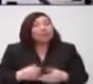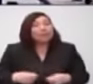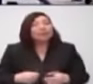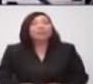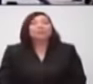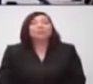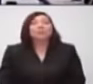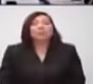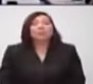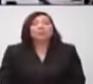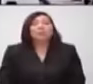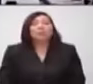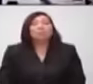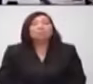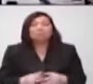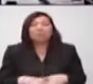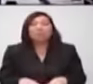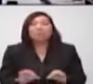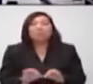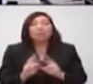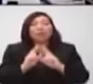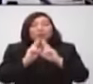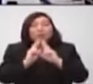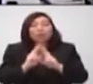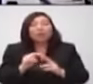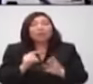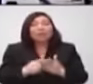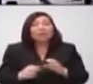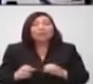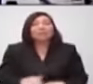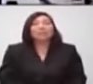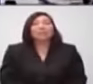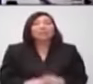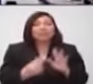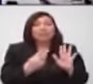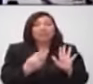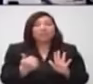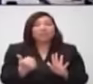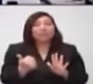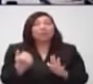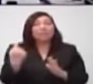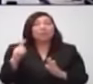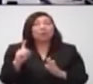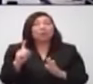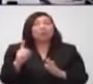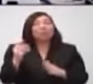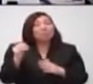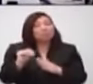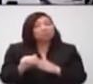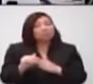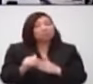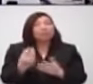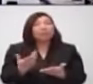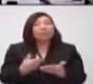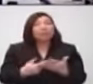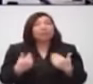corriente. Importante el resultado que se logró, 76 millones de ahorro, básicamente en